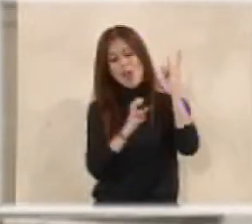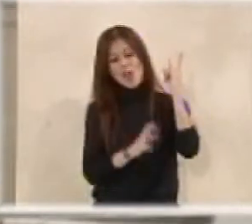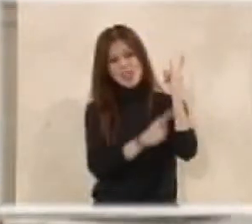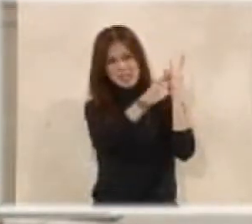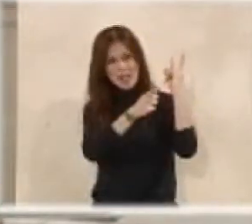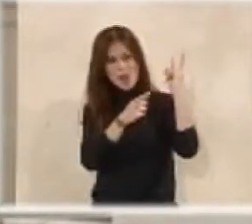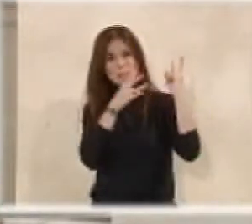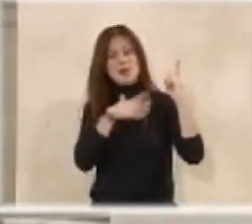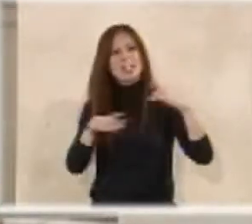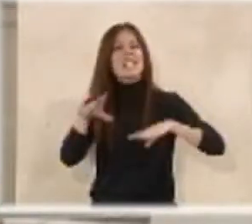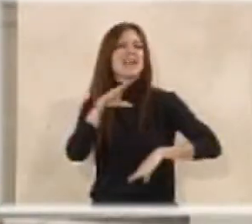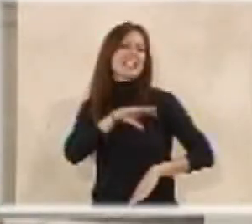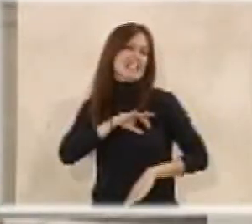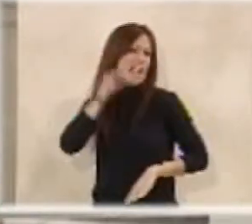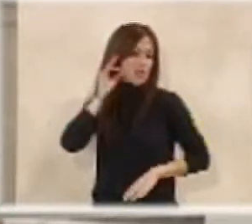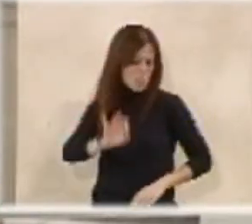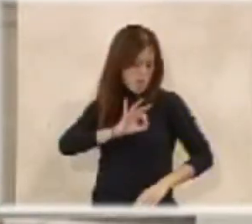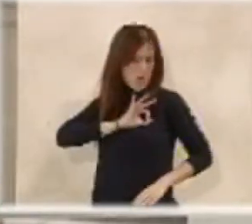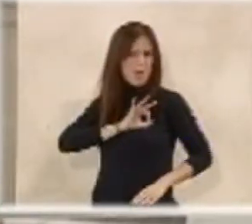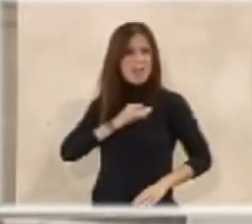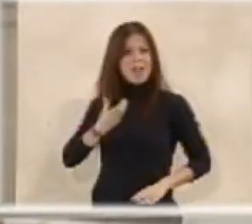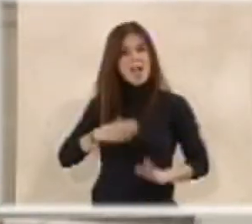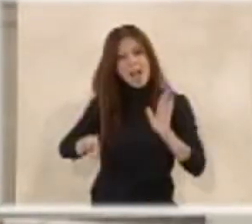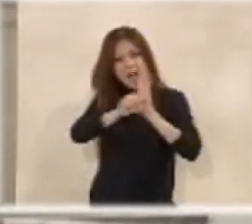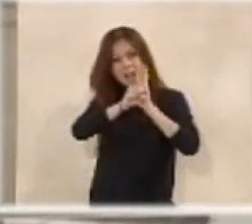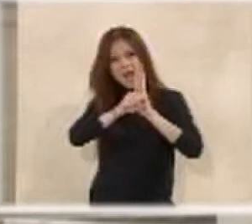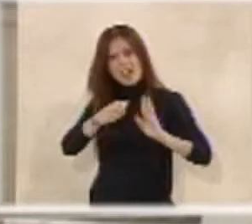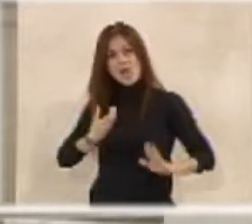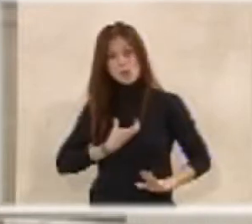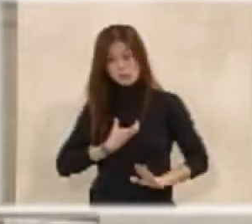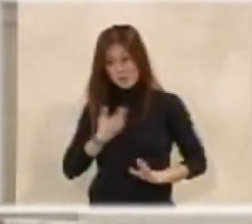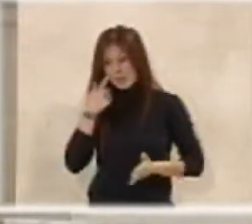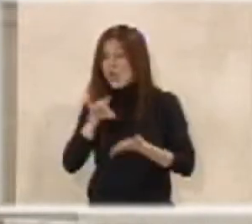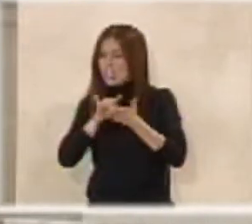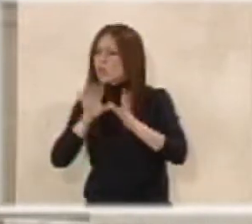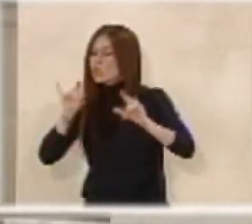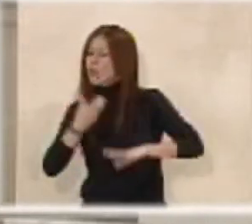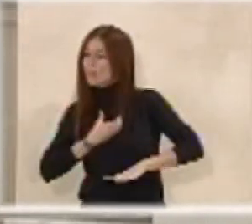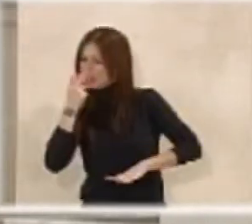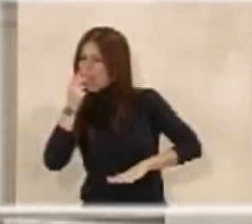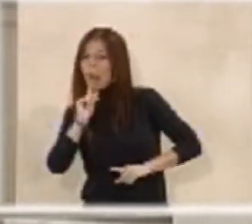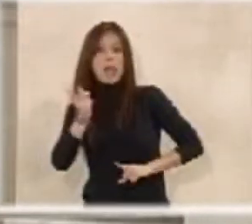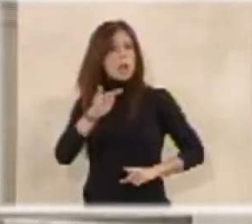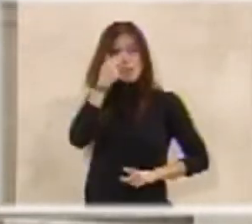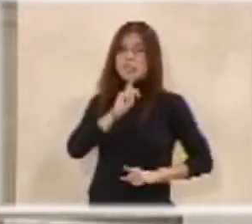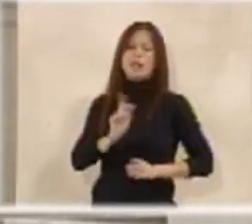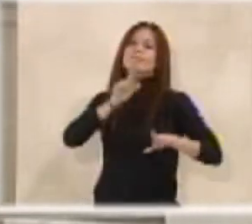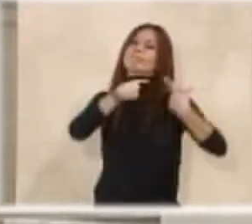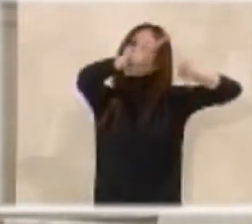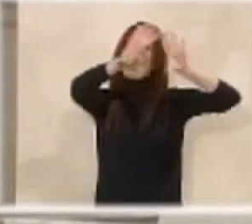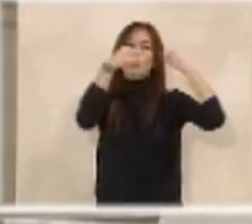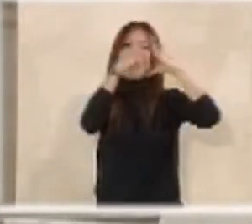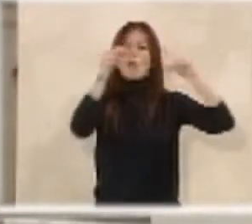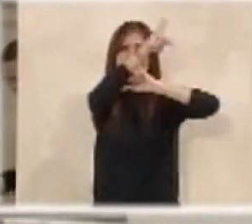¿Por qué estas señoras llevan el escudo del ayuntamiento? O sea, es que es un servicio del ayuntamiento cuando le interesa y un servicio de la Junta cuando le interesa también. Pero bueno,